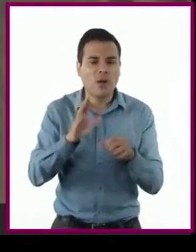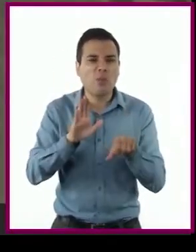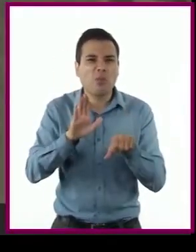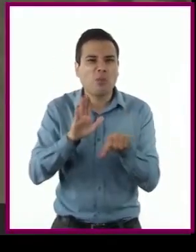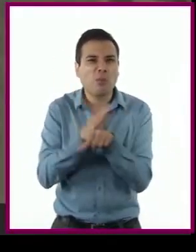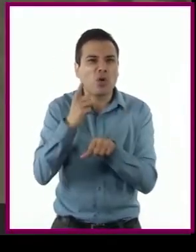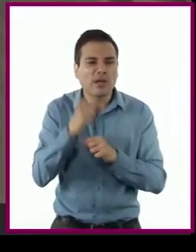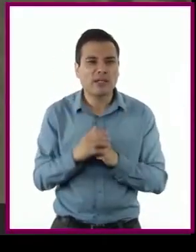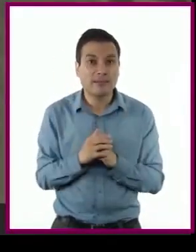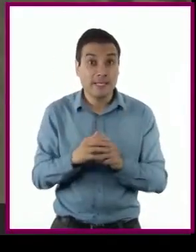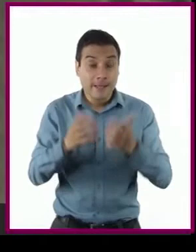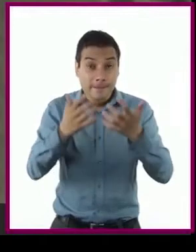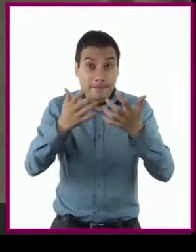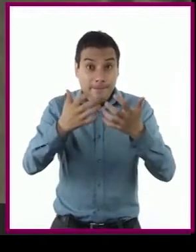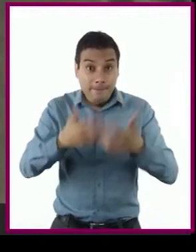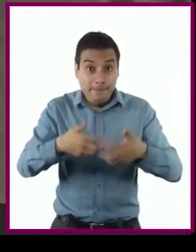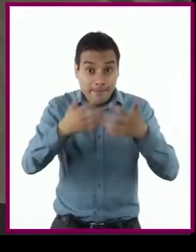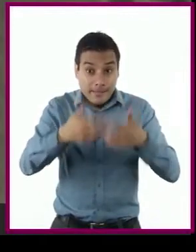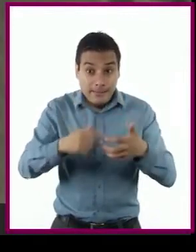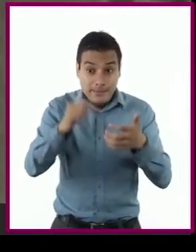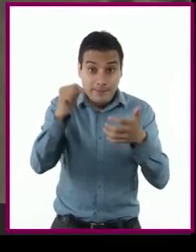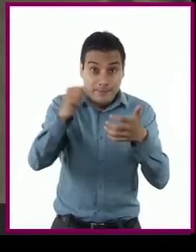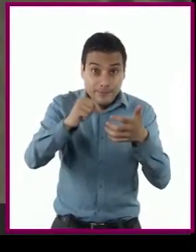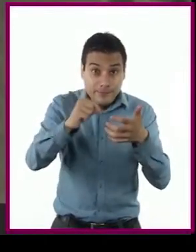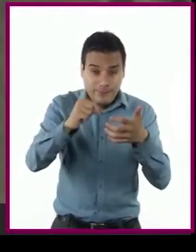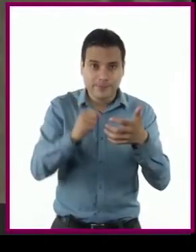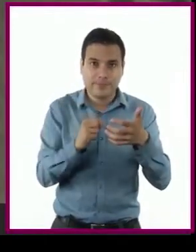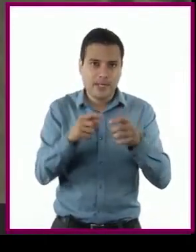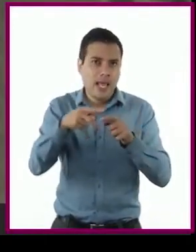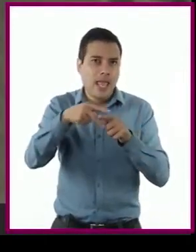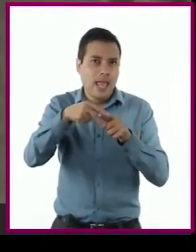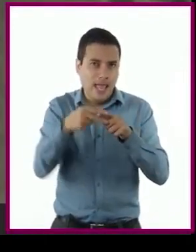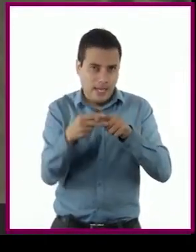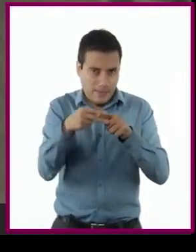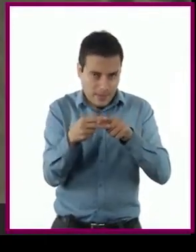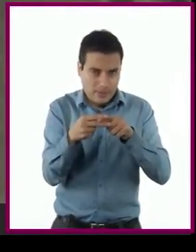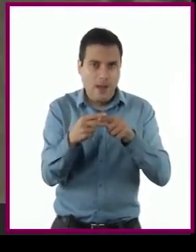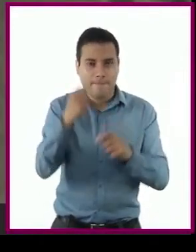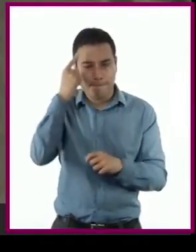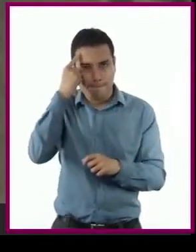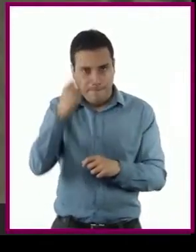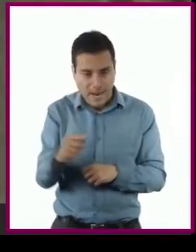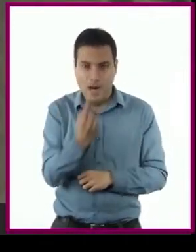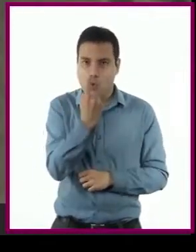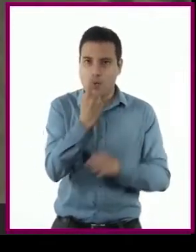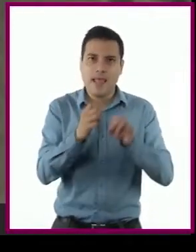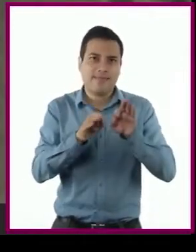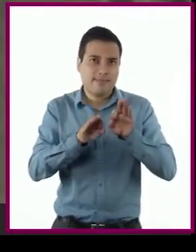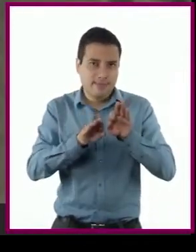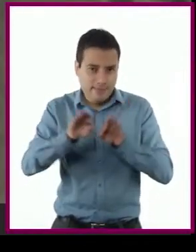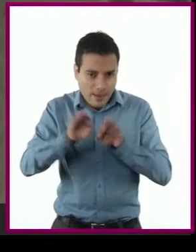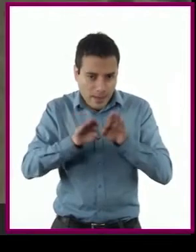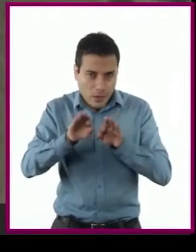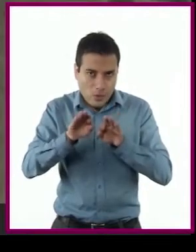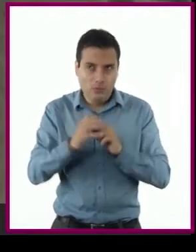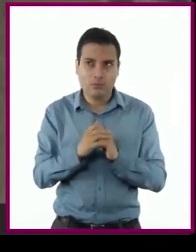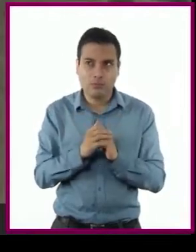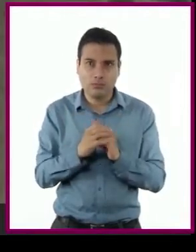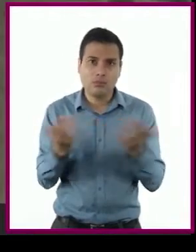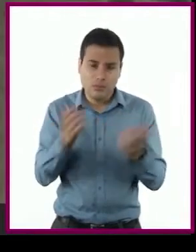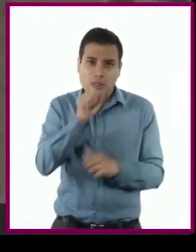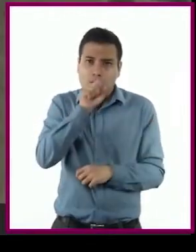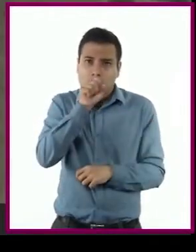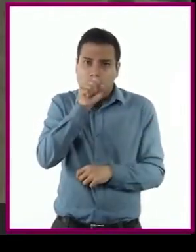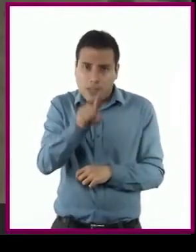Porque la máquina podía pasar de ser una herramienta dedicada para una tarea a ser una herramienta destinada